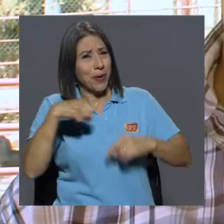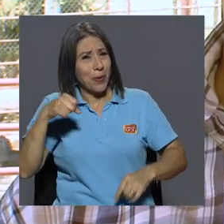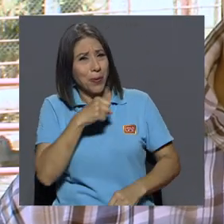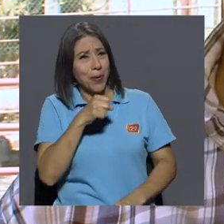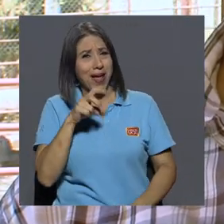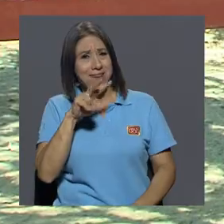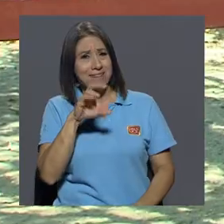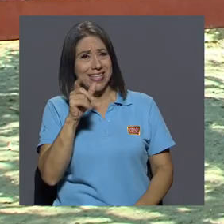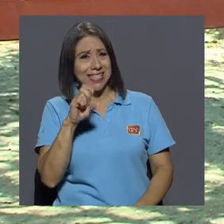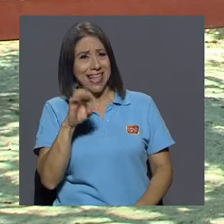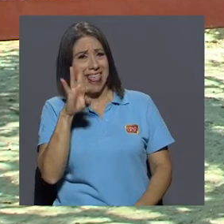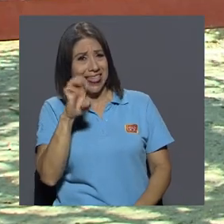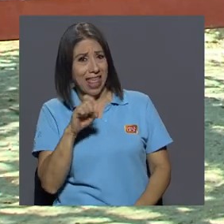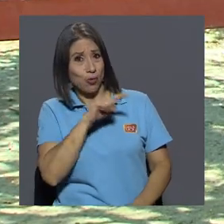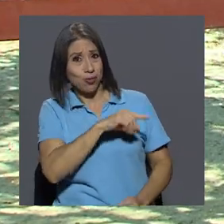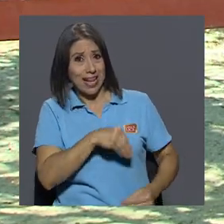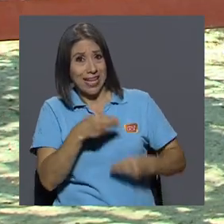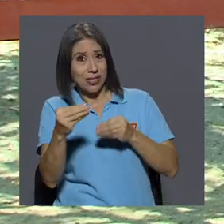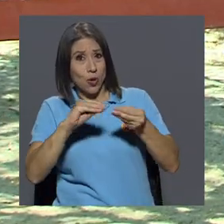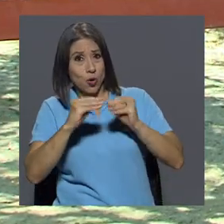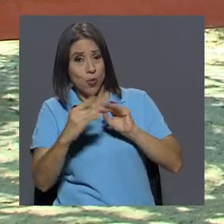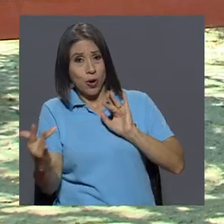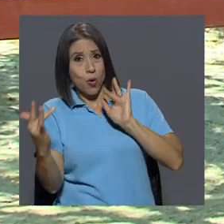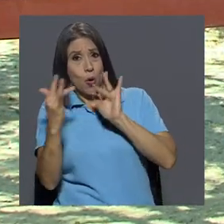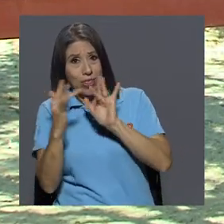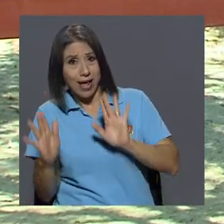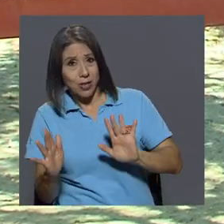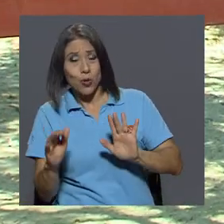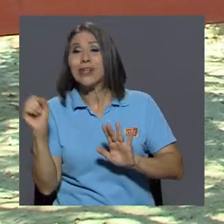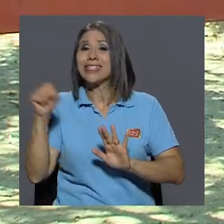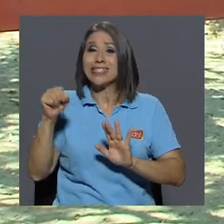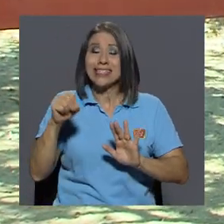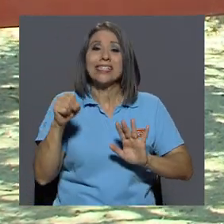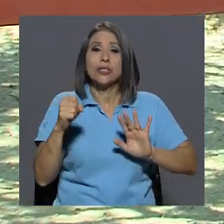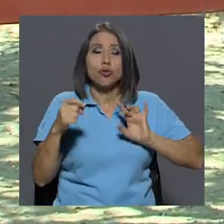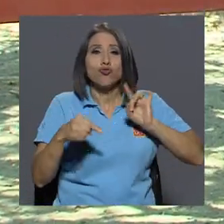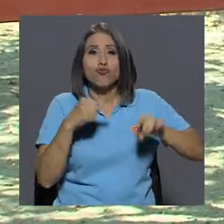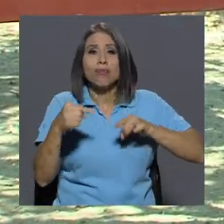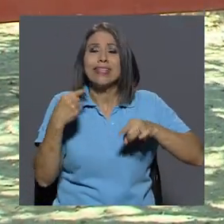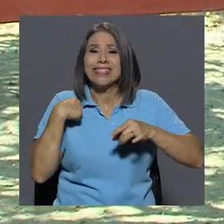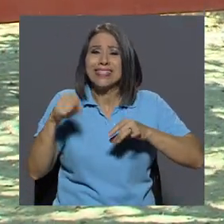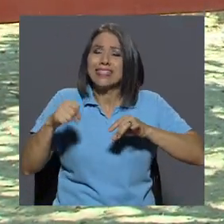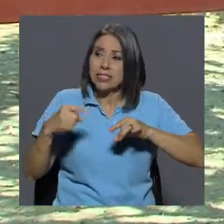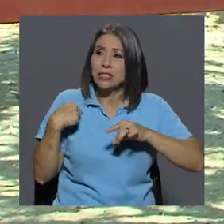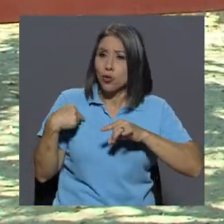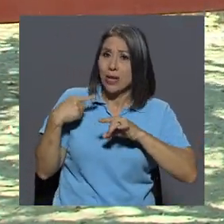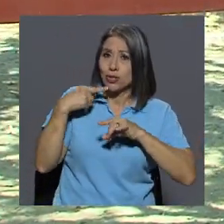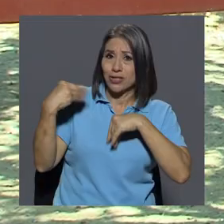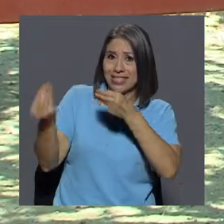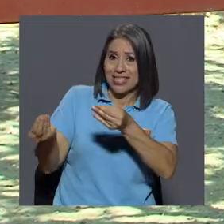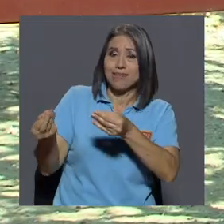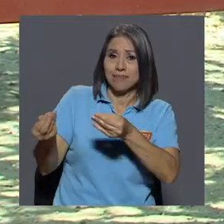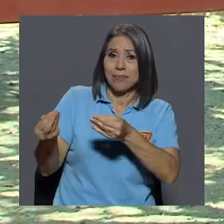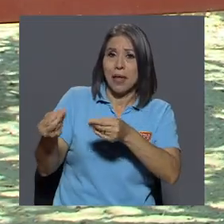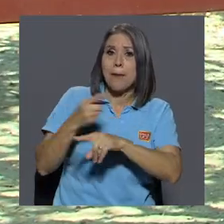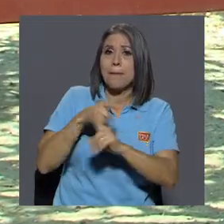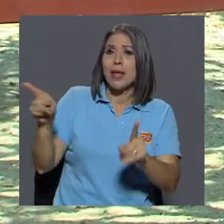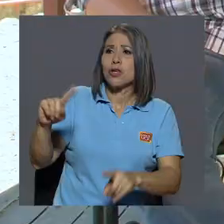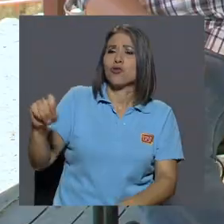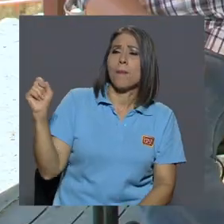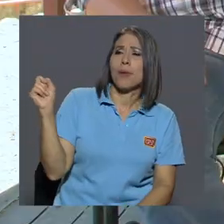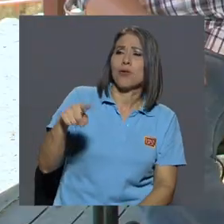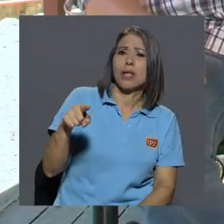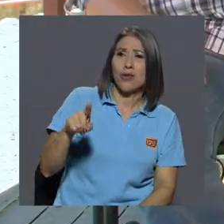contacto casualmente. Yo les di el contacto, se lo robaron y lo único que le preguntaron primero fue, ¿de verdad ustedes conocen a